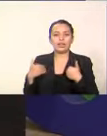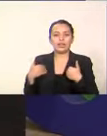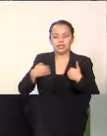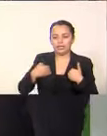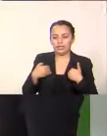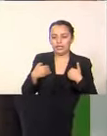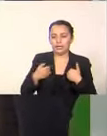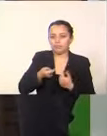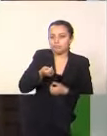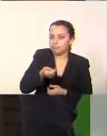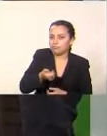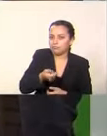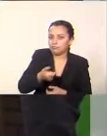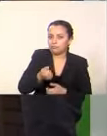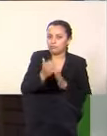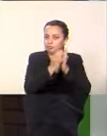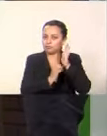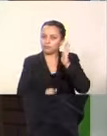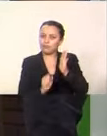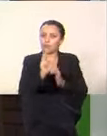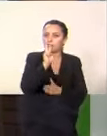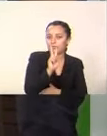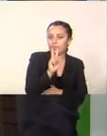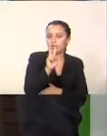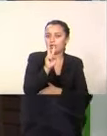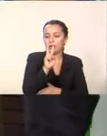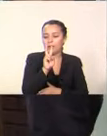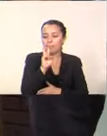218 chibolas. Entonces, esa sería la respuesta, Alejandra.